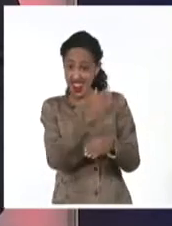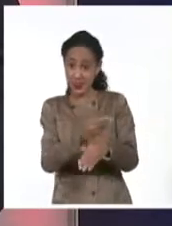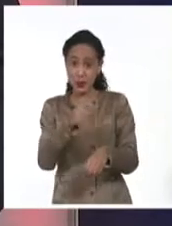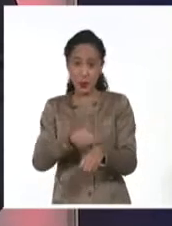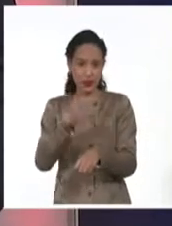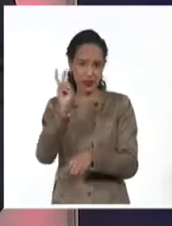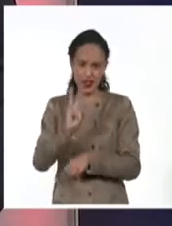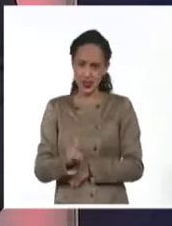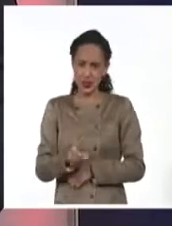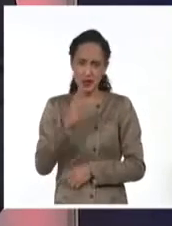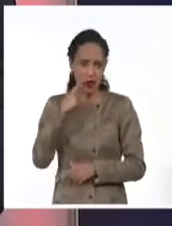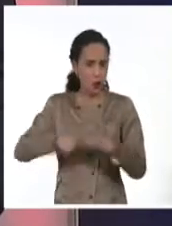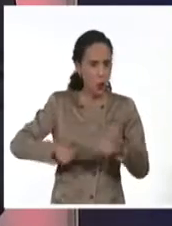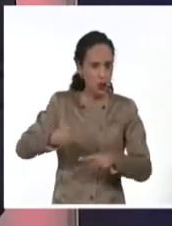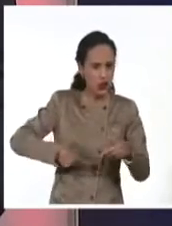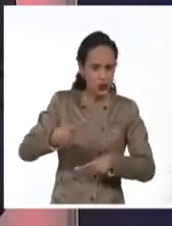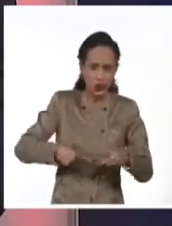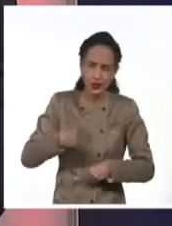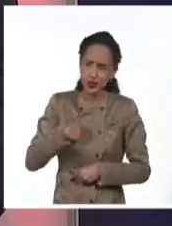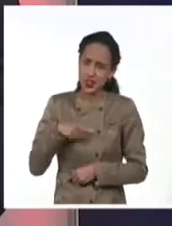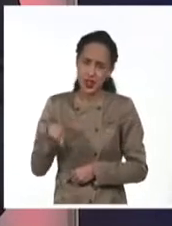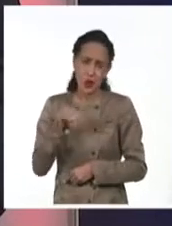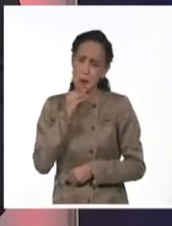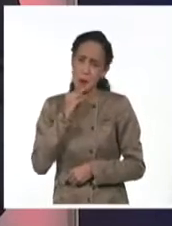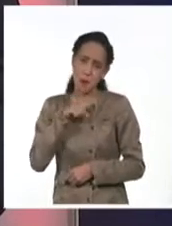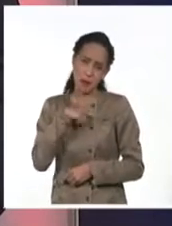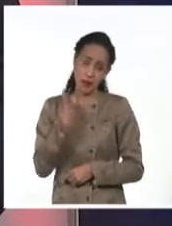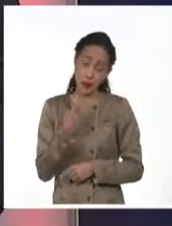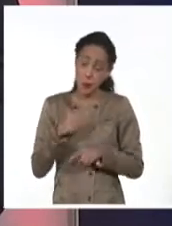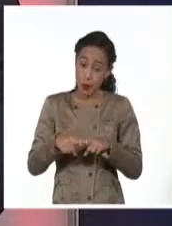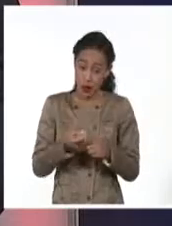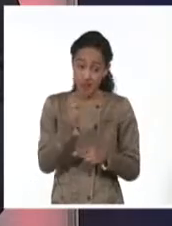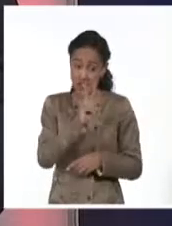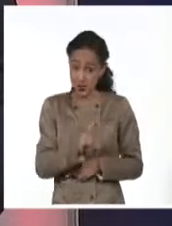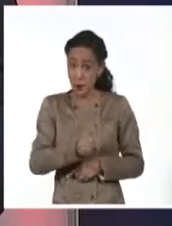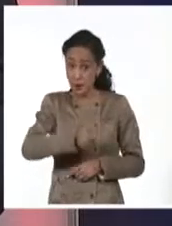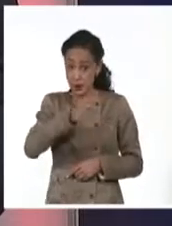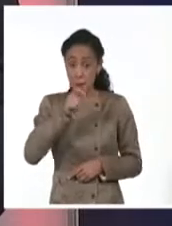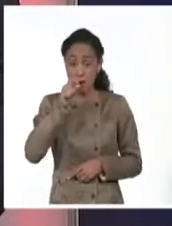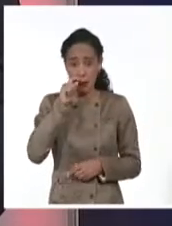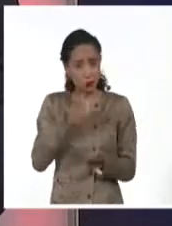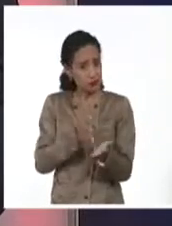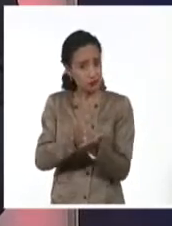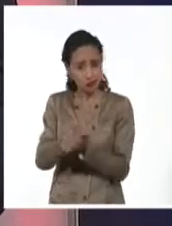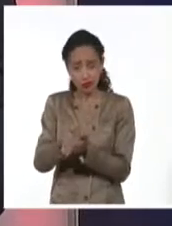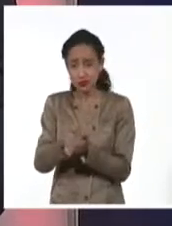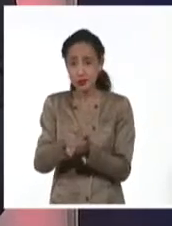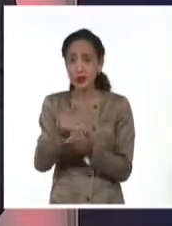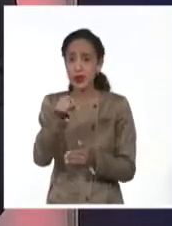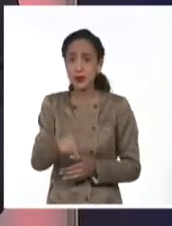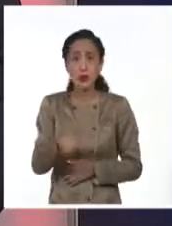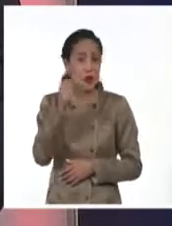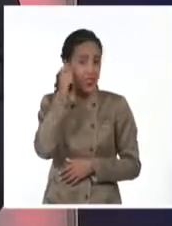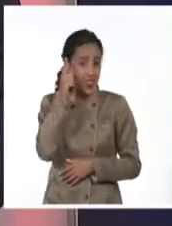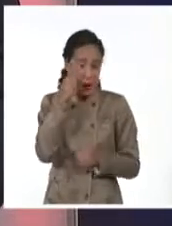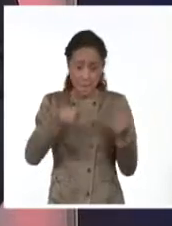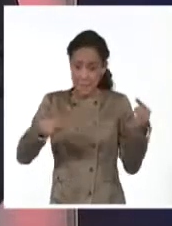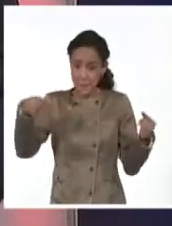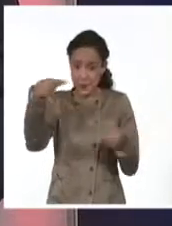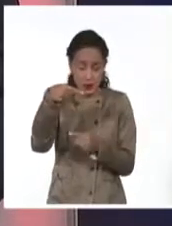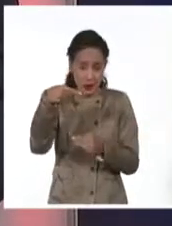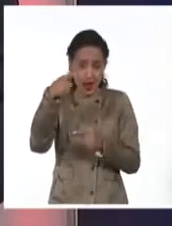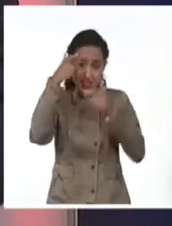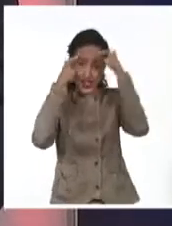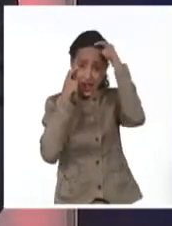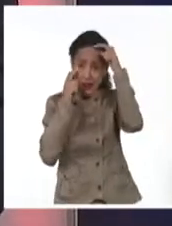el presidente legítimo, continúa en el poder y el chavismo es mayoría en el Parlamento y en las gobernaciones del país. Caracas